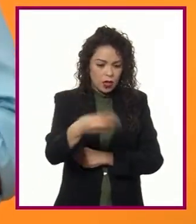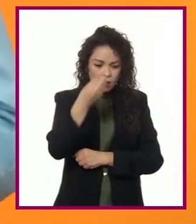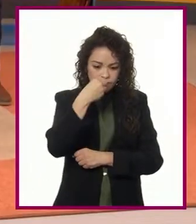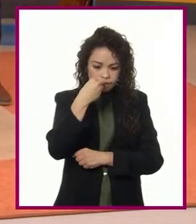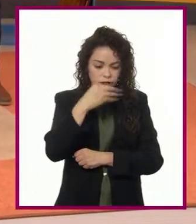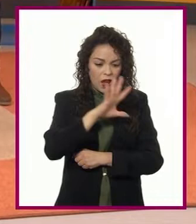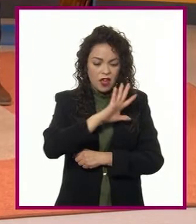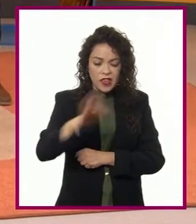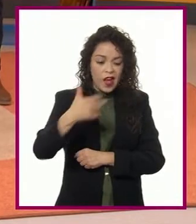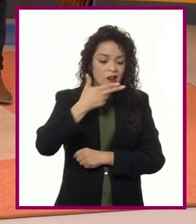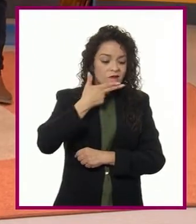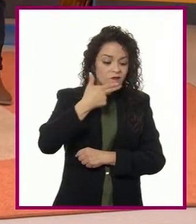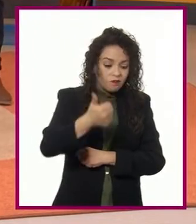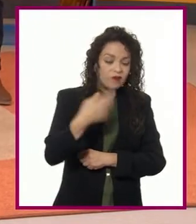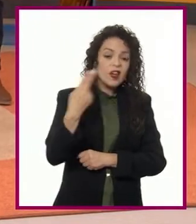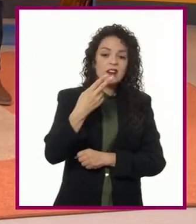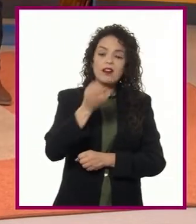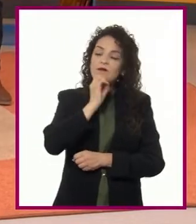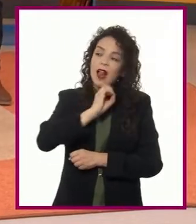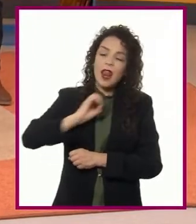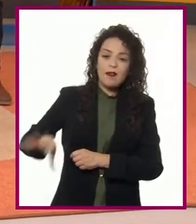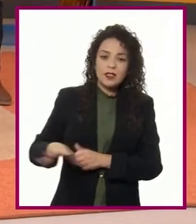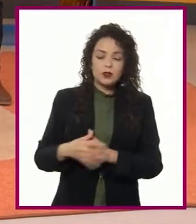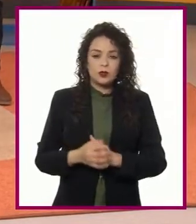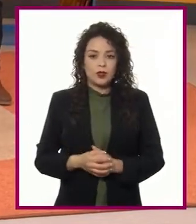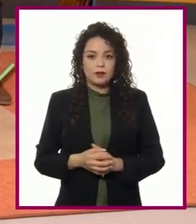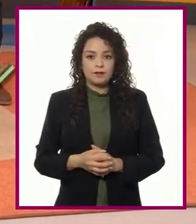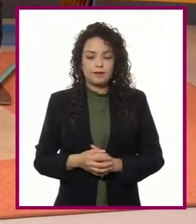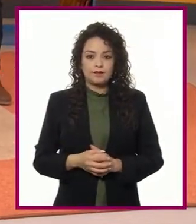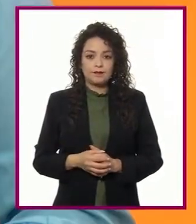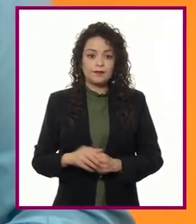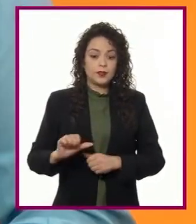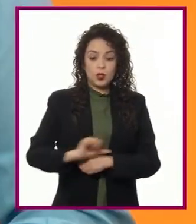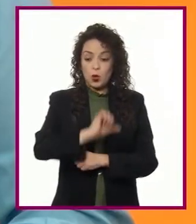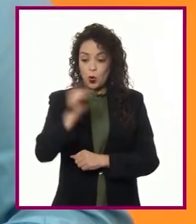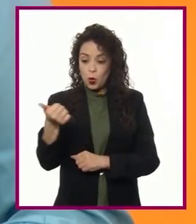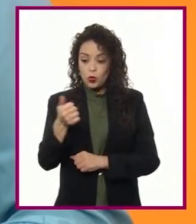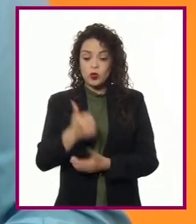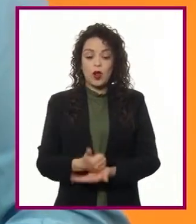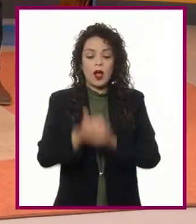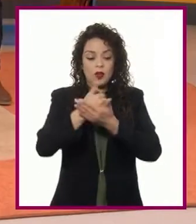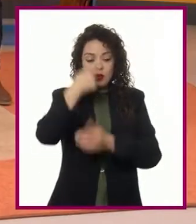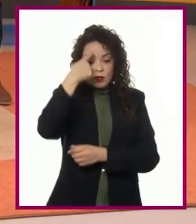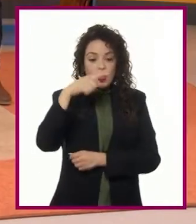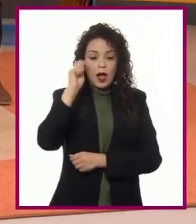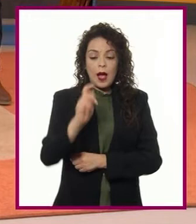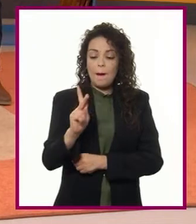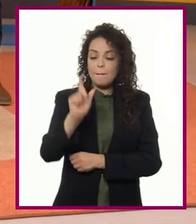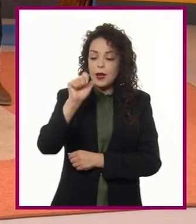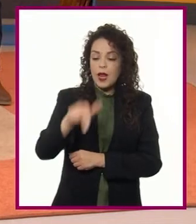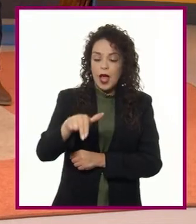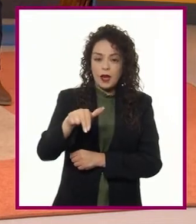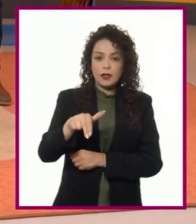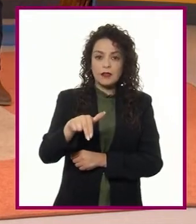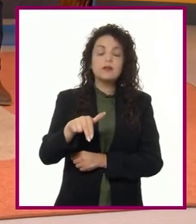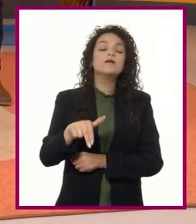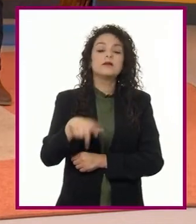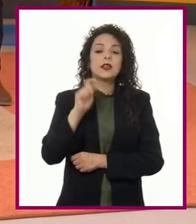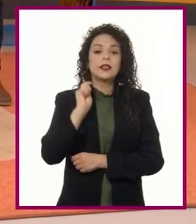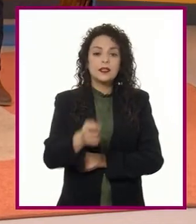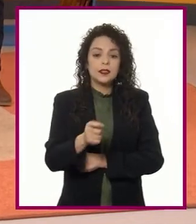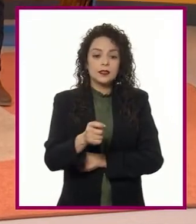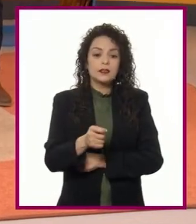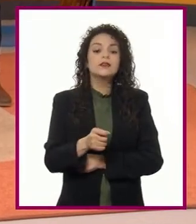desechado. Otro aspecto que ayuda a la planeación, además de una lista de compras, sería proponer